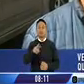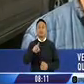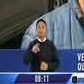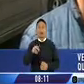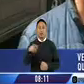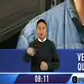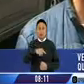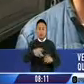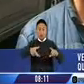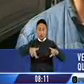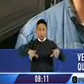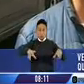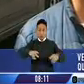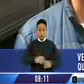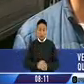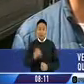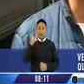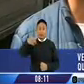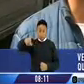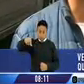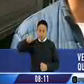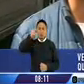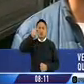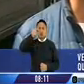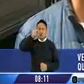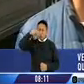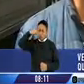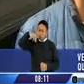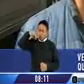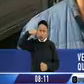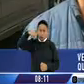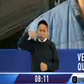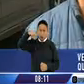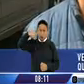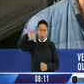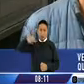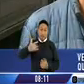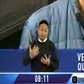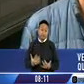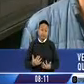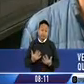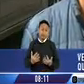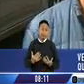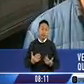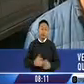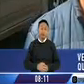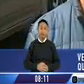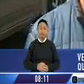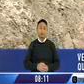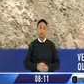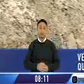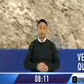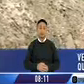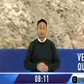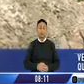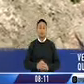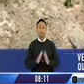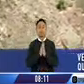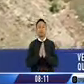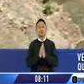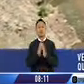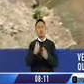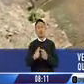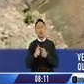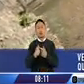mundo utiliza el agua, solo hay un poquito como para nosotros y tenemos que esperar para llenar los recipientes adentro. Piden una